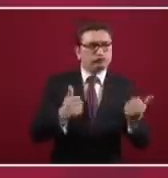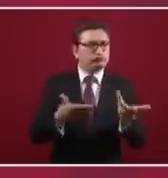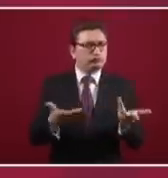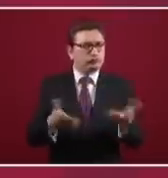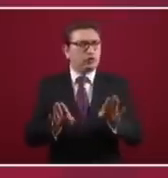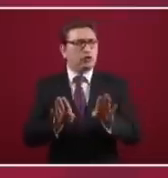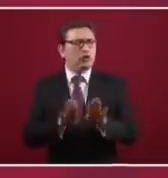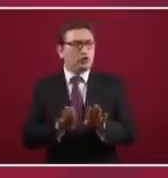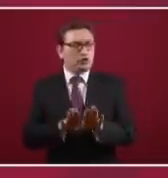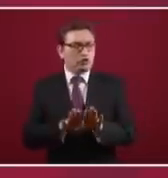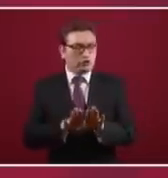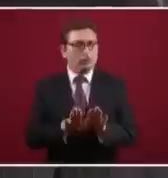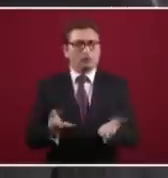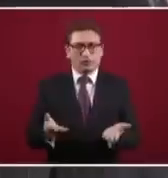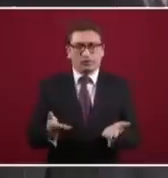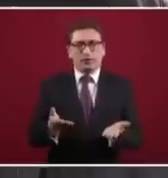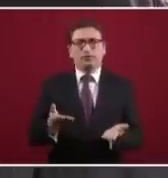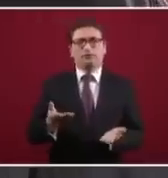lo estamos